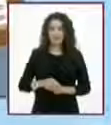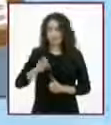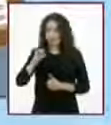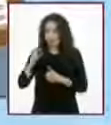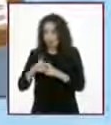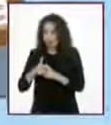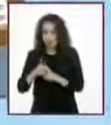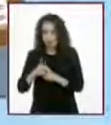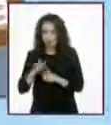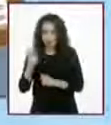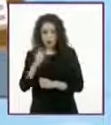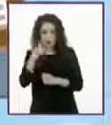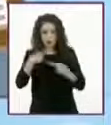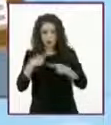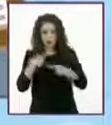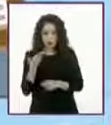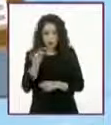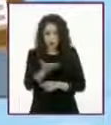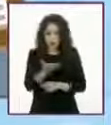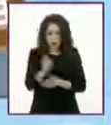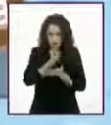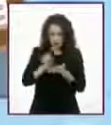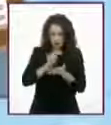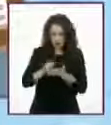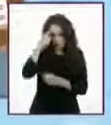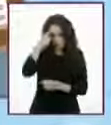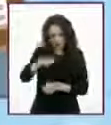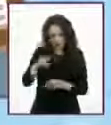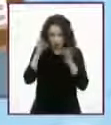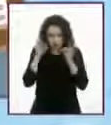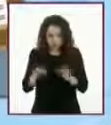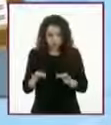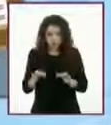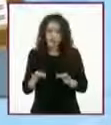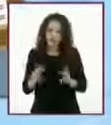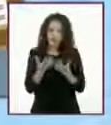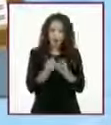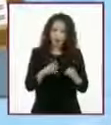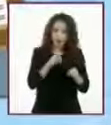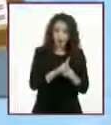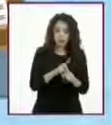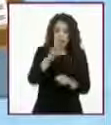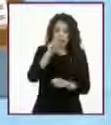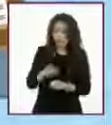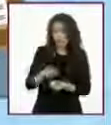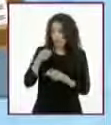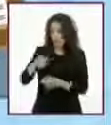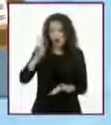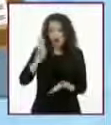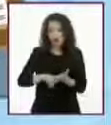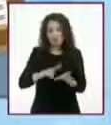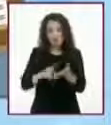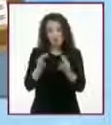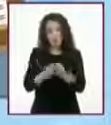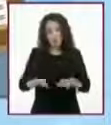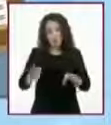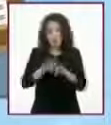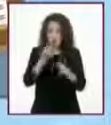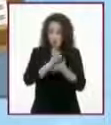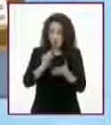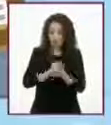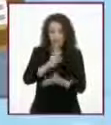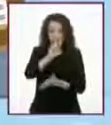formalizarlo? Nuestra sociedad le ha dado un valor muy especial a la información escrita. Leyes,